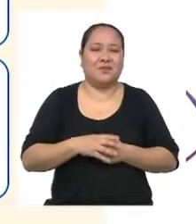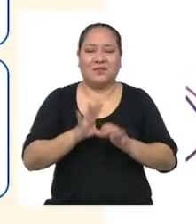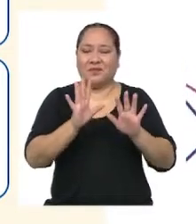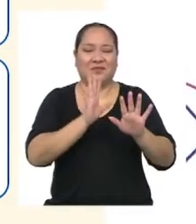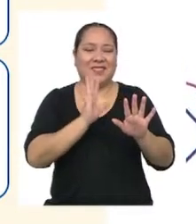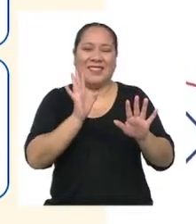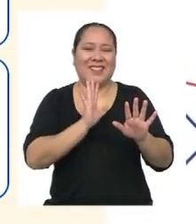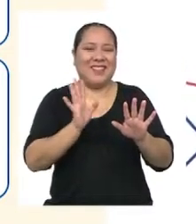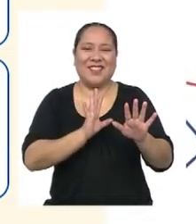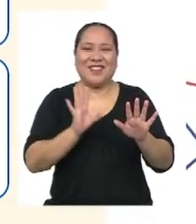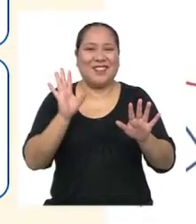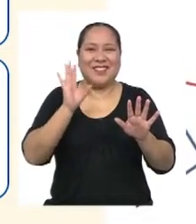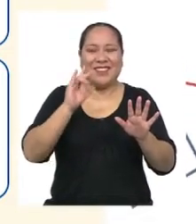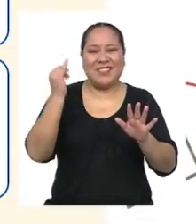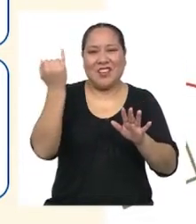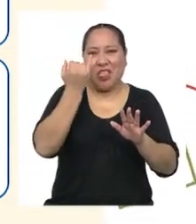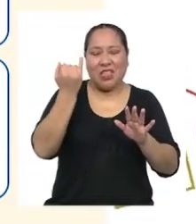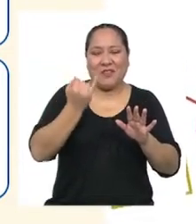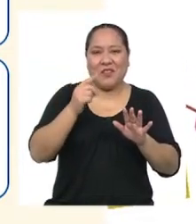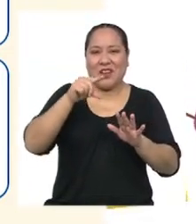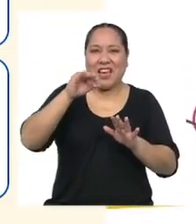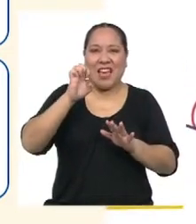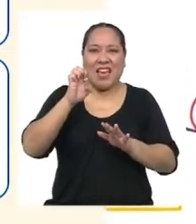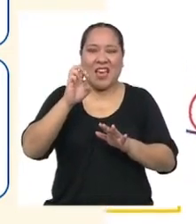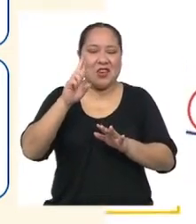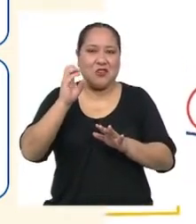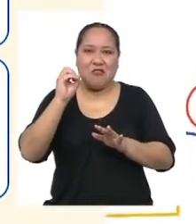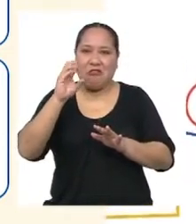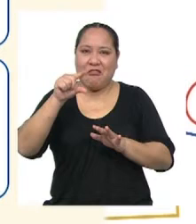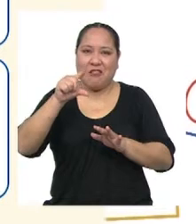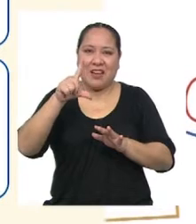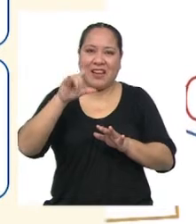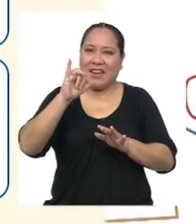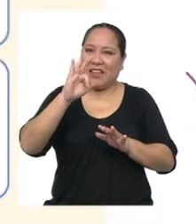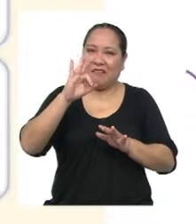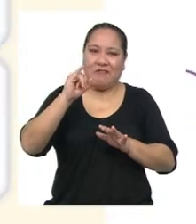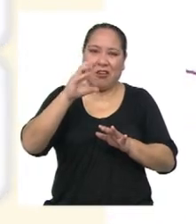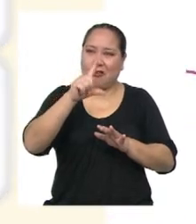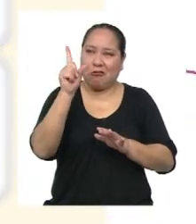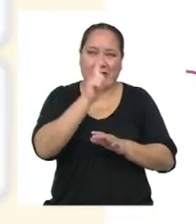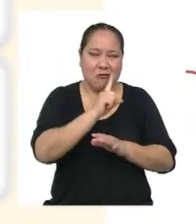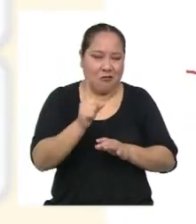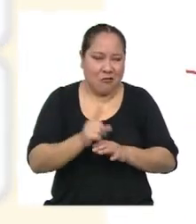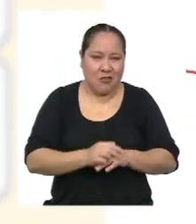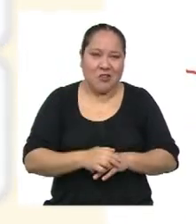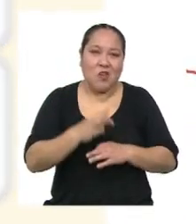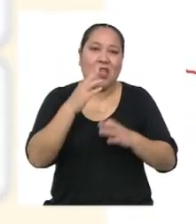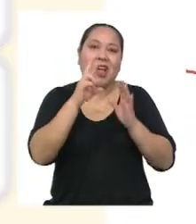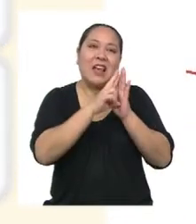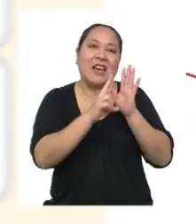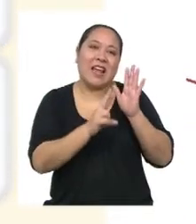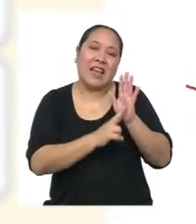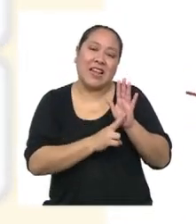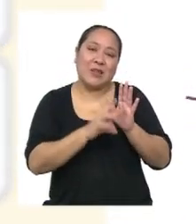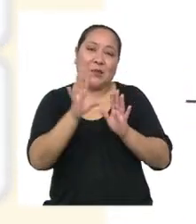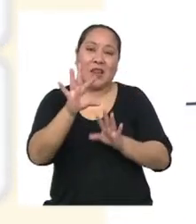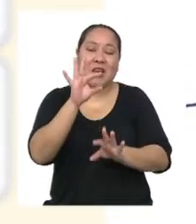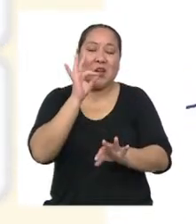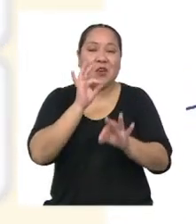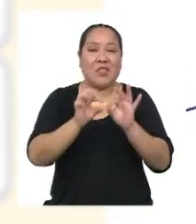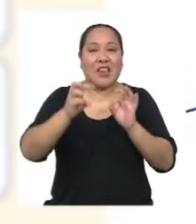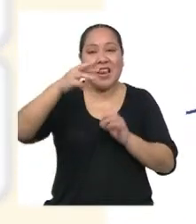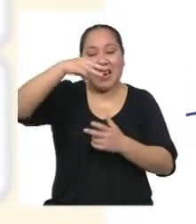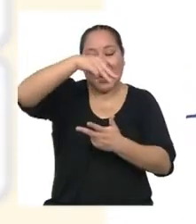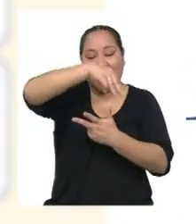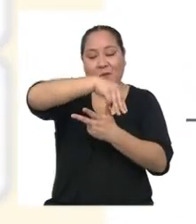No son jeroglíficos, detective Young, son las fórmulas para hallar la media. La primera es para hallar la media en